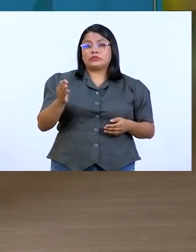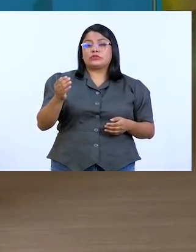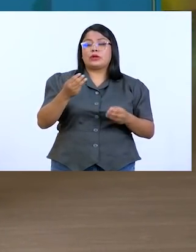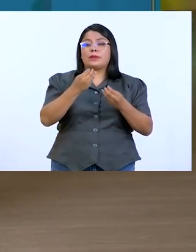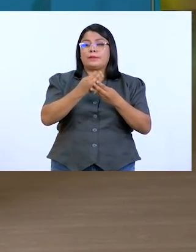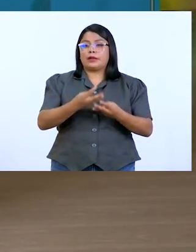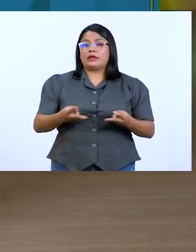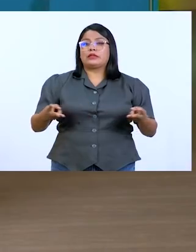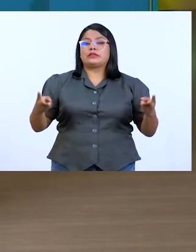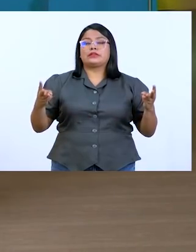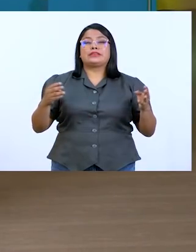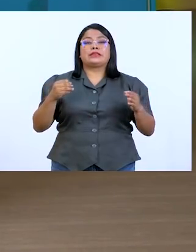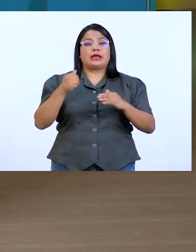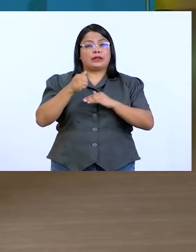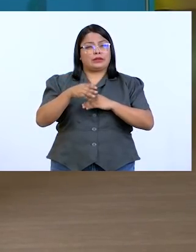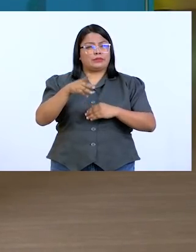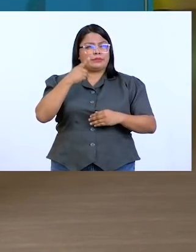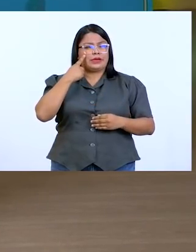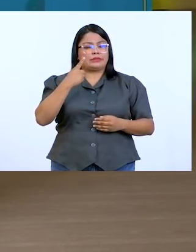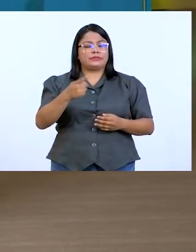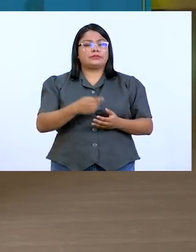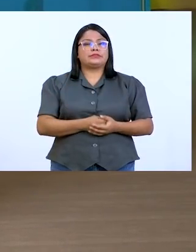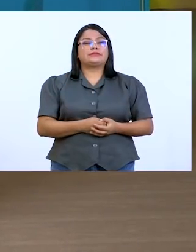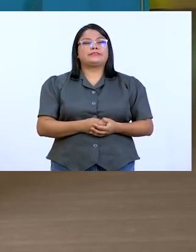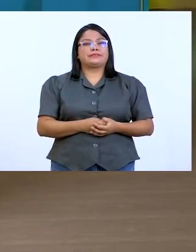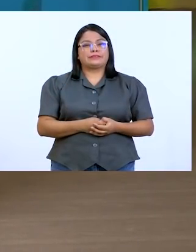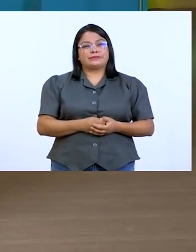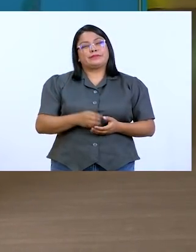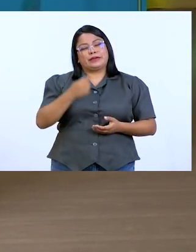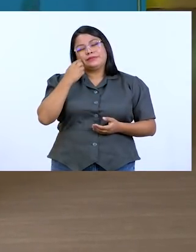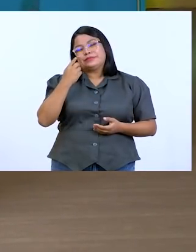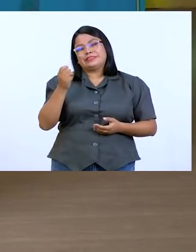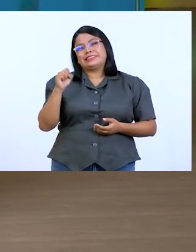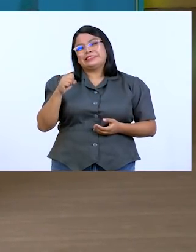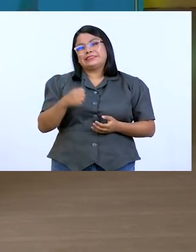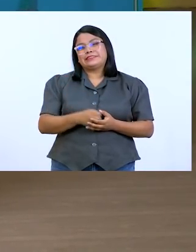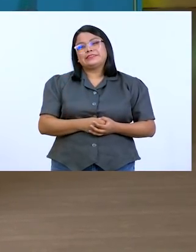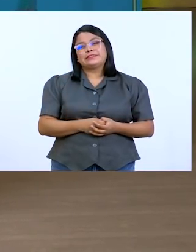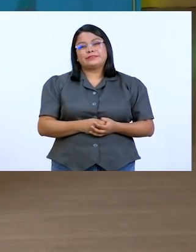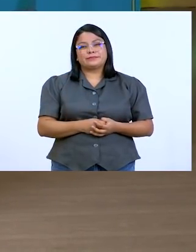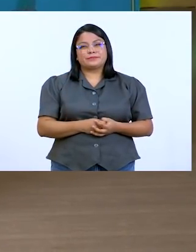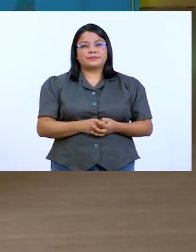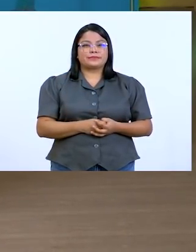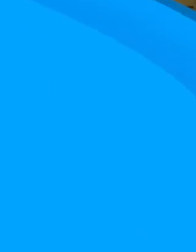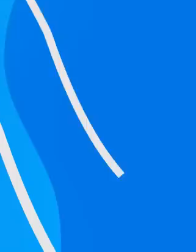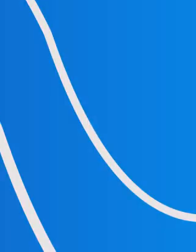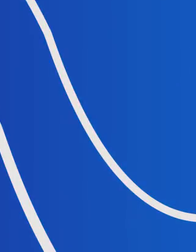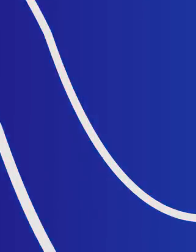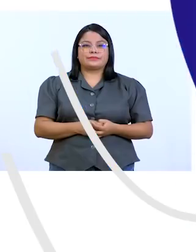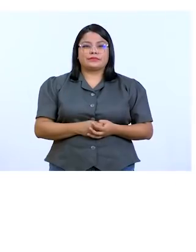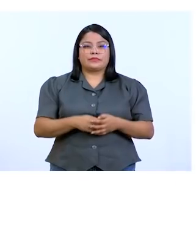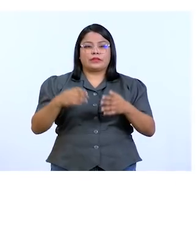uso dentro de ese material a entregar. ¿Qué te parece si vamos a conocerlos? Veamos.